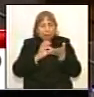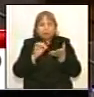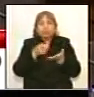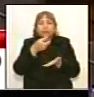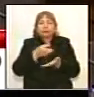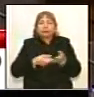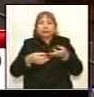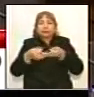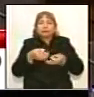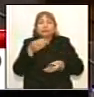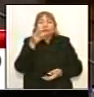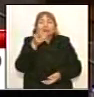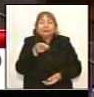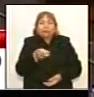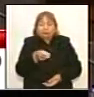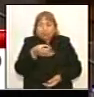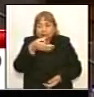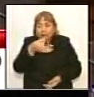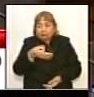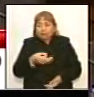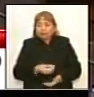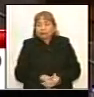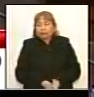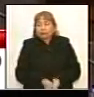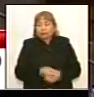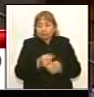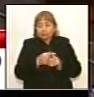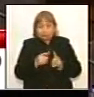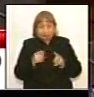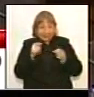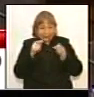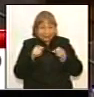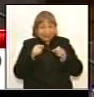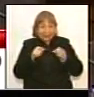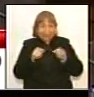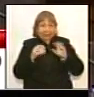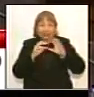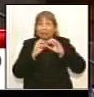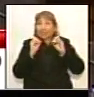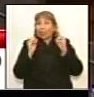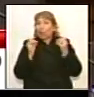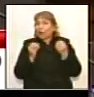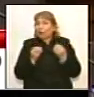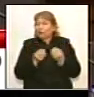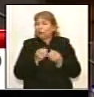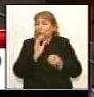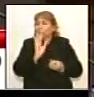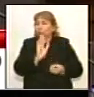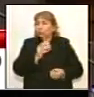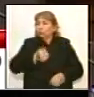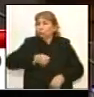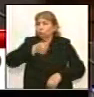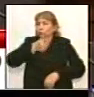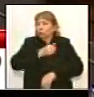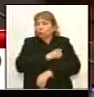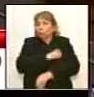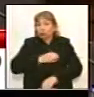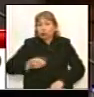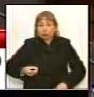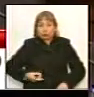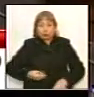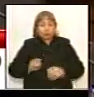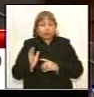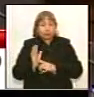financiación prohibida. Eso es cierto, presidente. Pero esas mismas organizaciones, sus directivos, sus